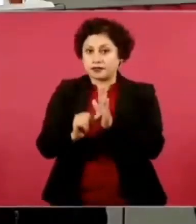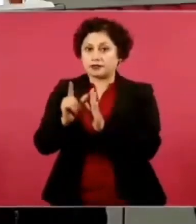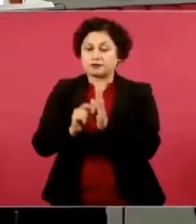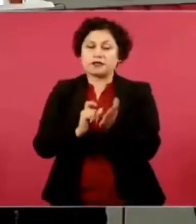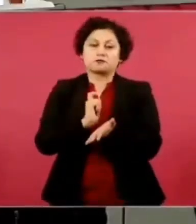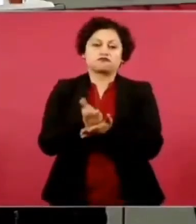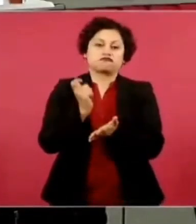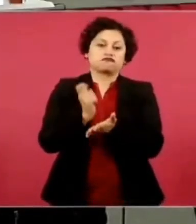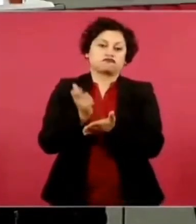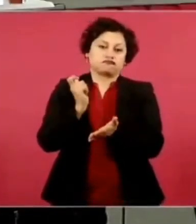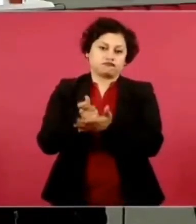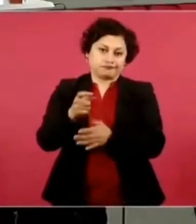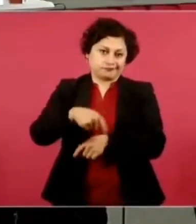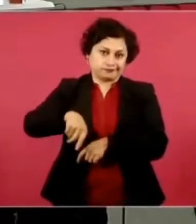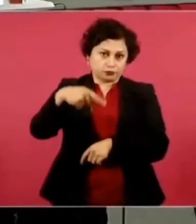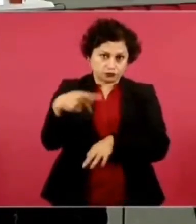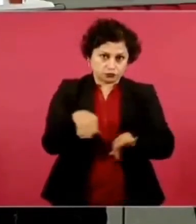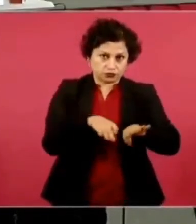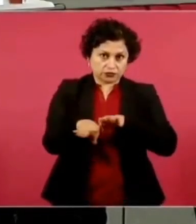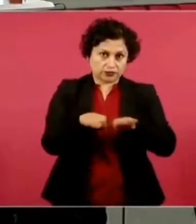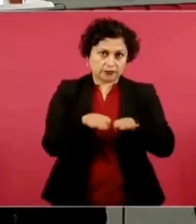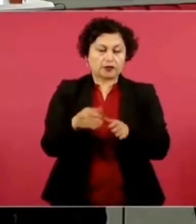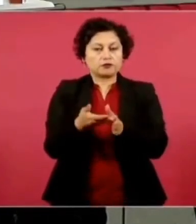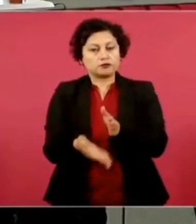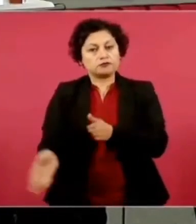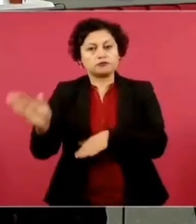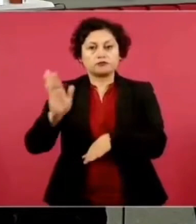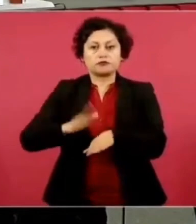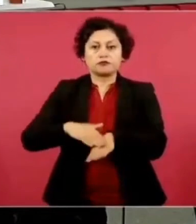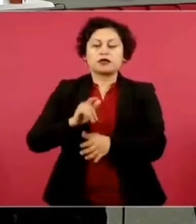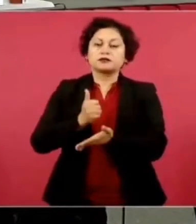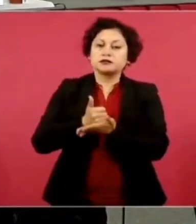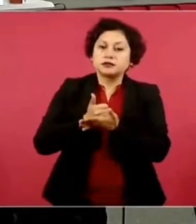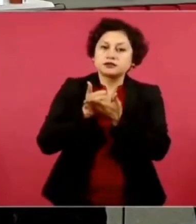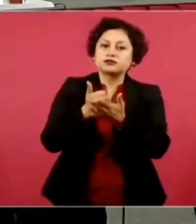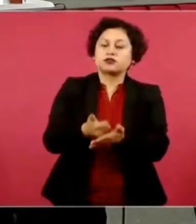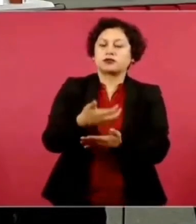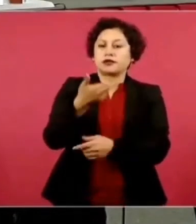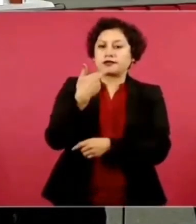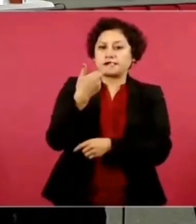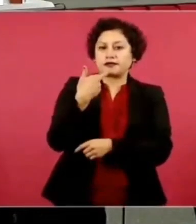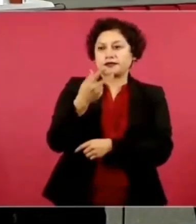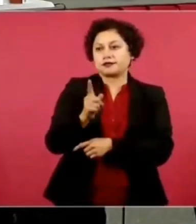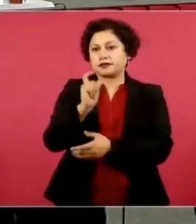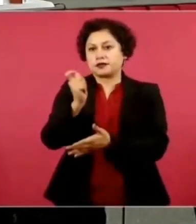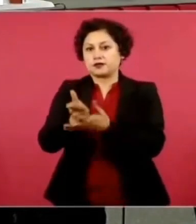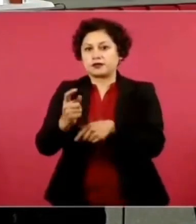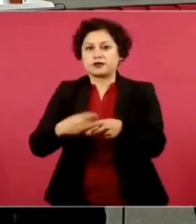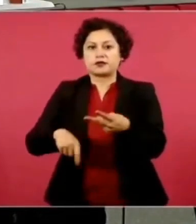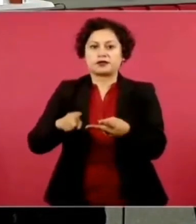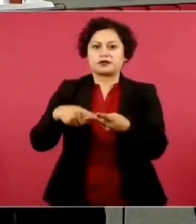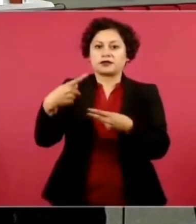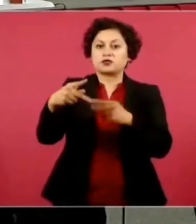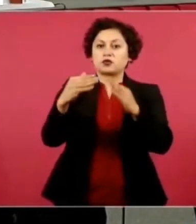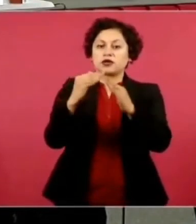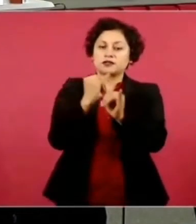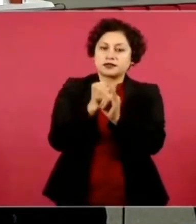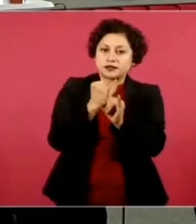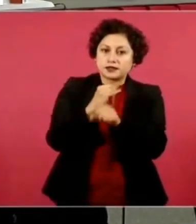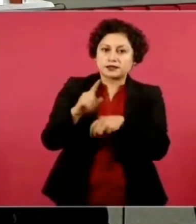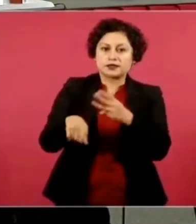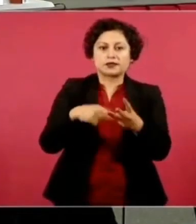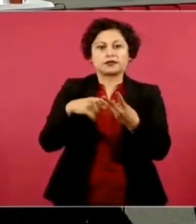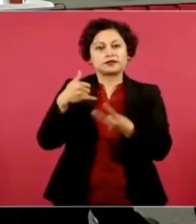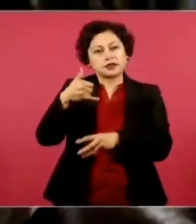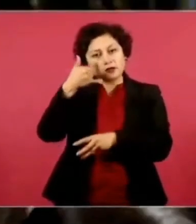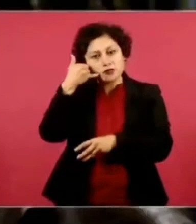perciben, sobre todo porque también tienen ayudas de restaurantes, tienen todo lo del internet en sus casas, la telefonía celular,